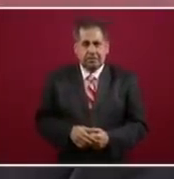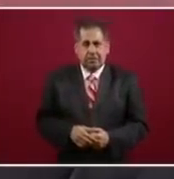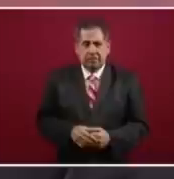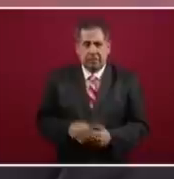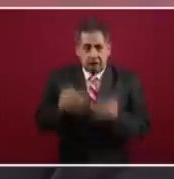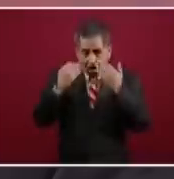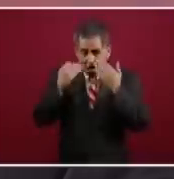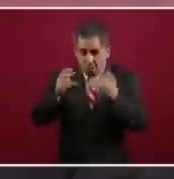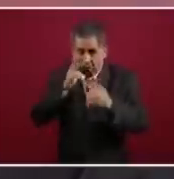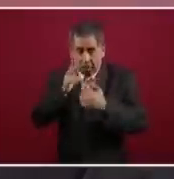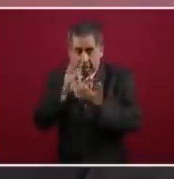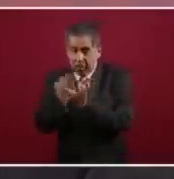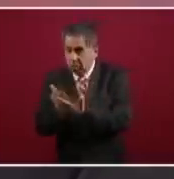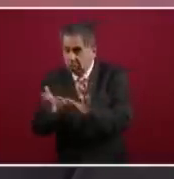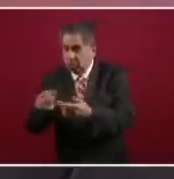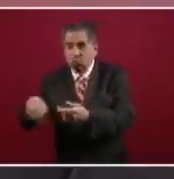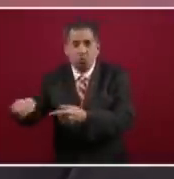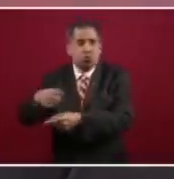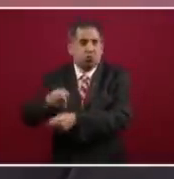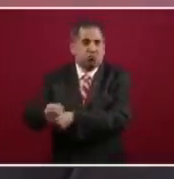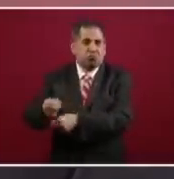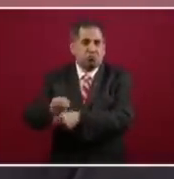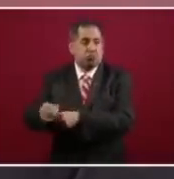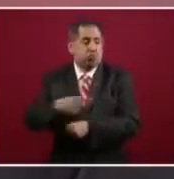varias evidencias de eso